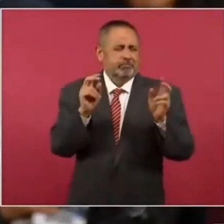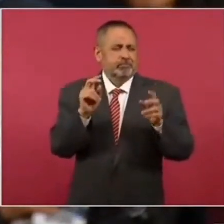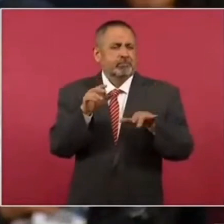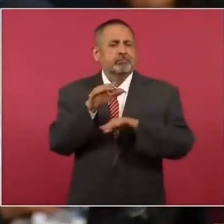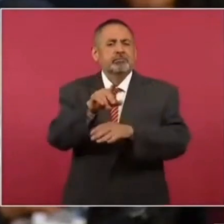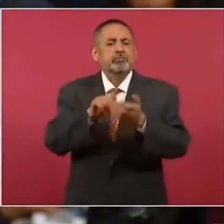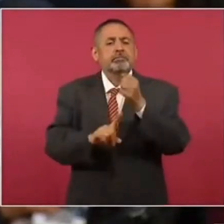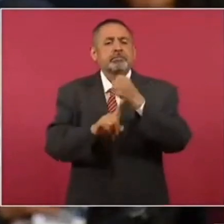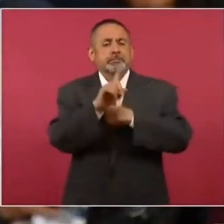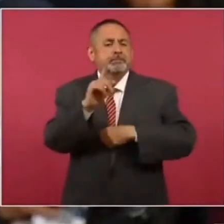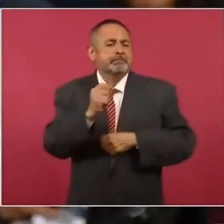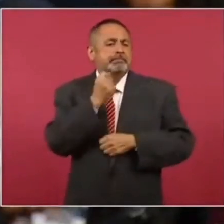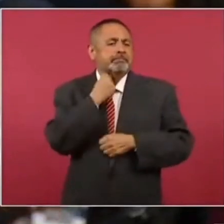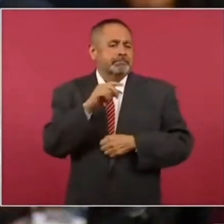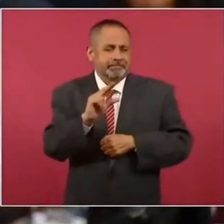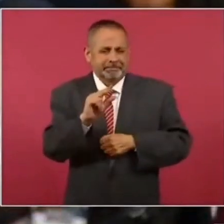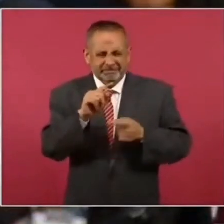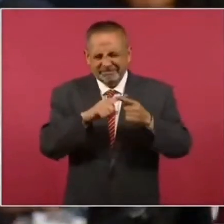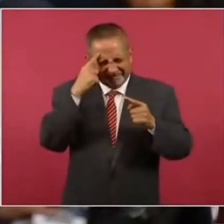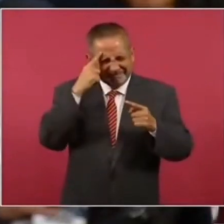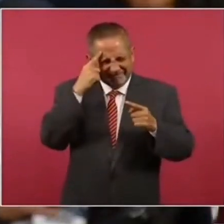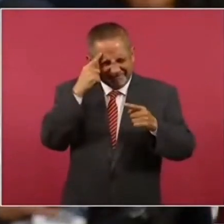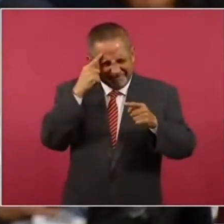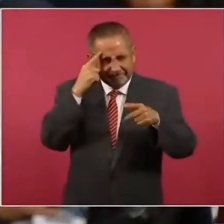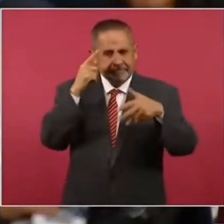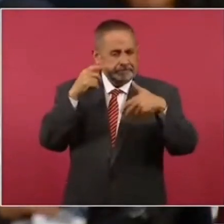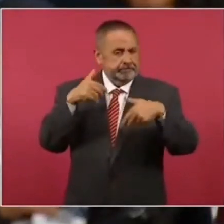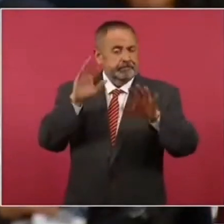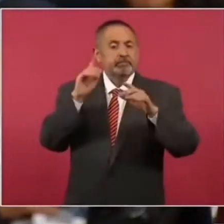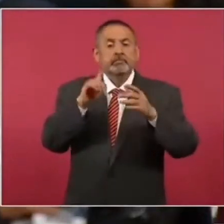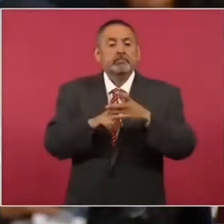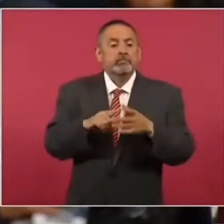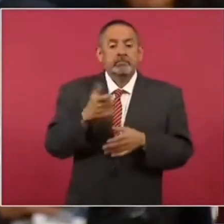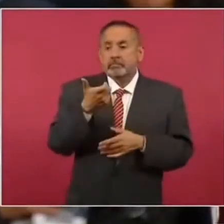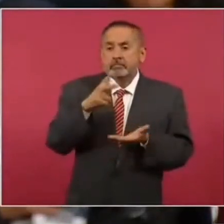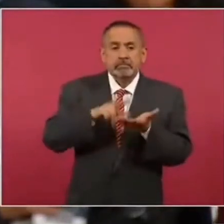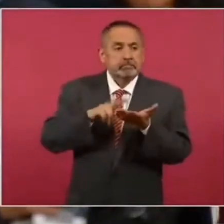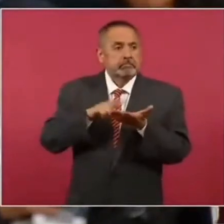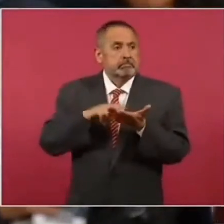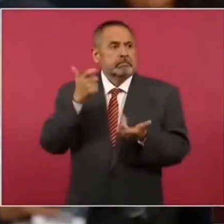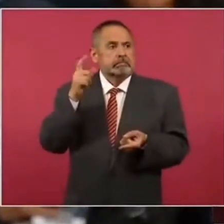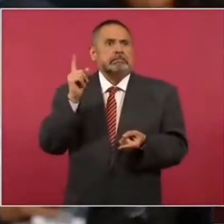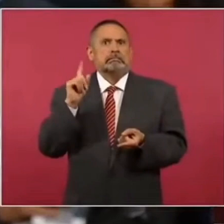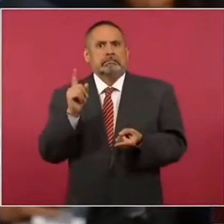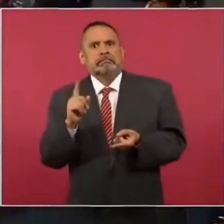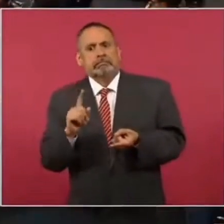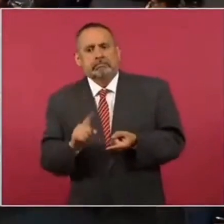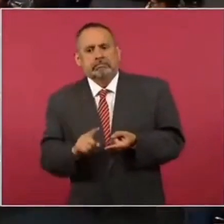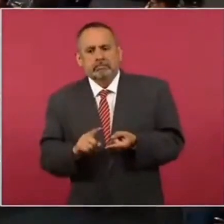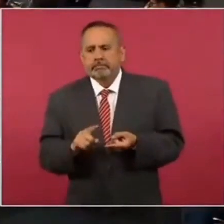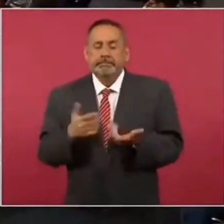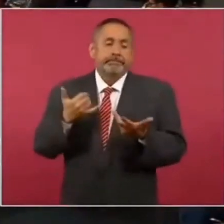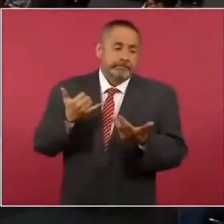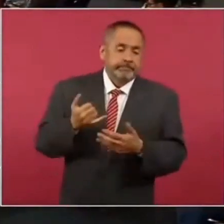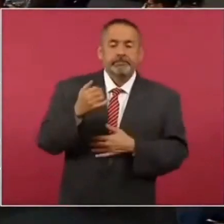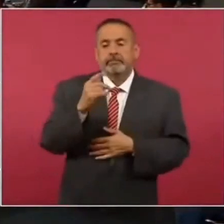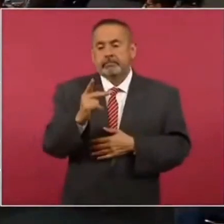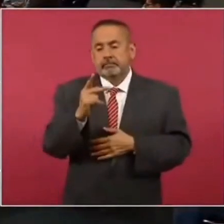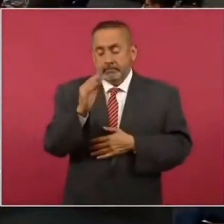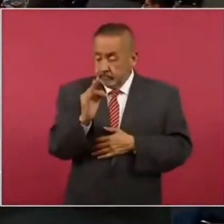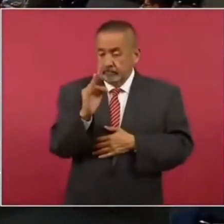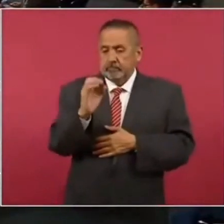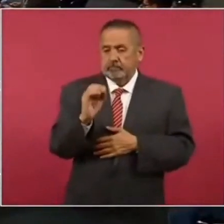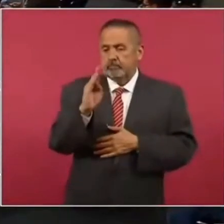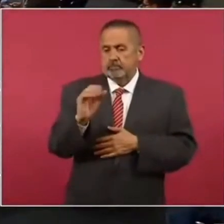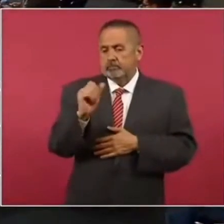donde estaba devaluándose totalmente la moneda y además se había rescatado por medio del FOBAPROA a estos